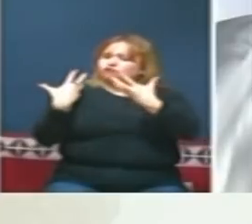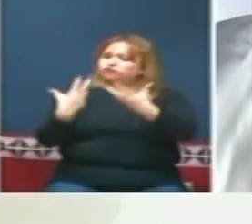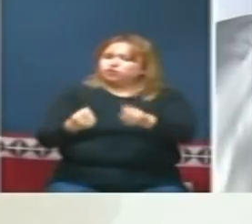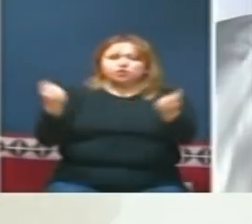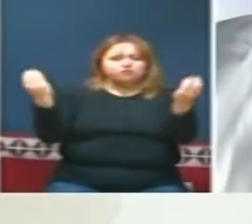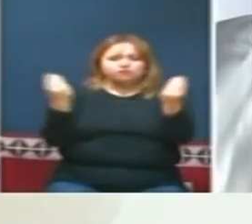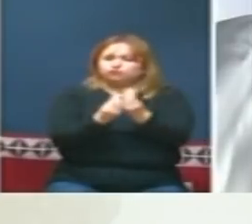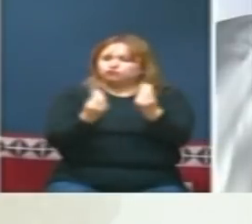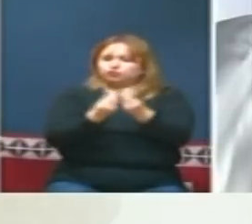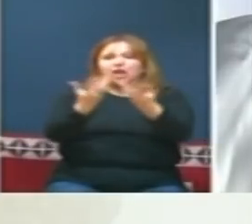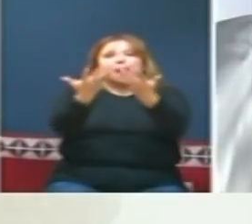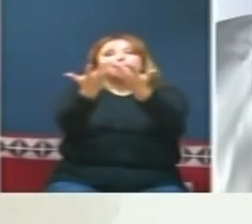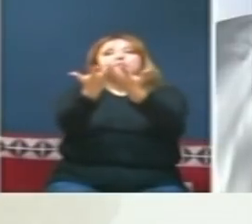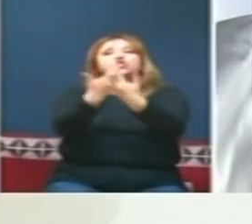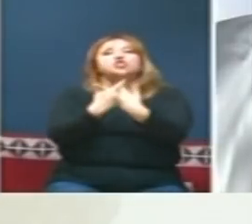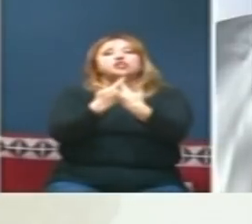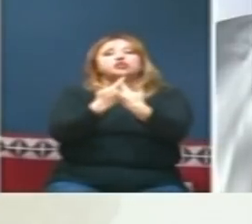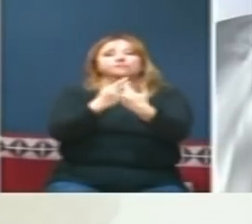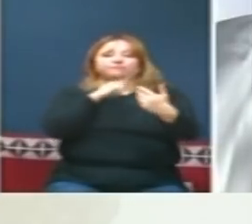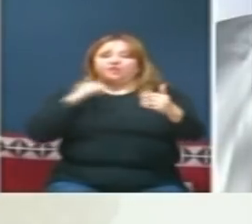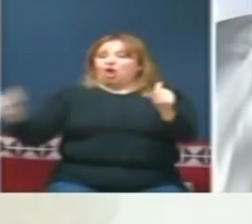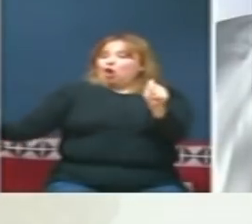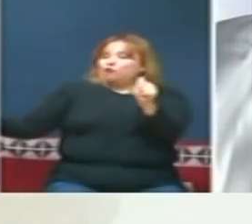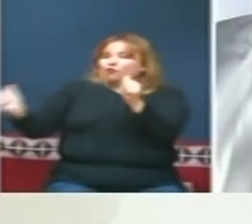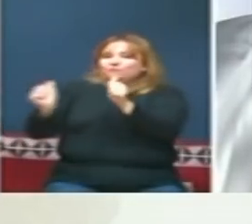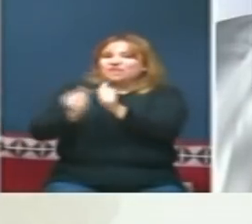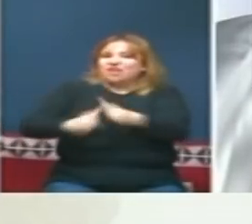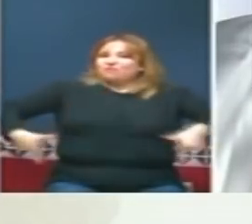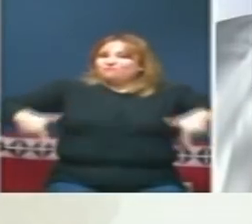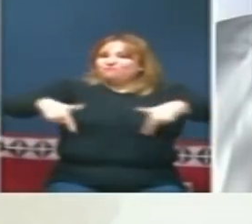al proyecto pastoral de Monseñor Angelelli.